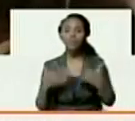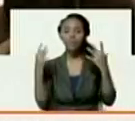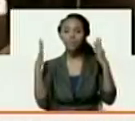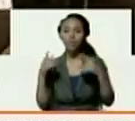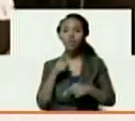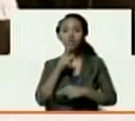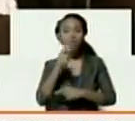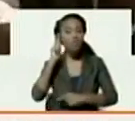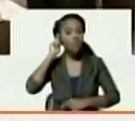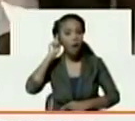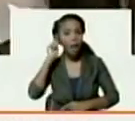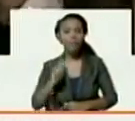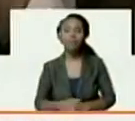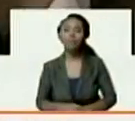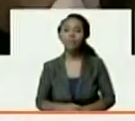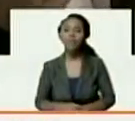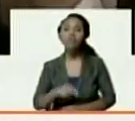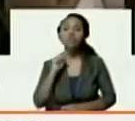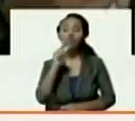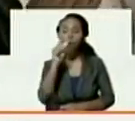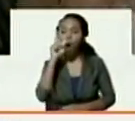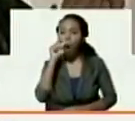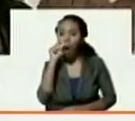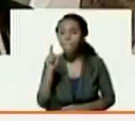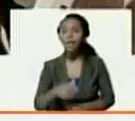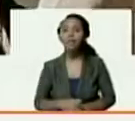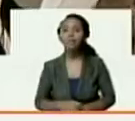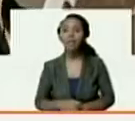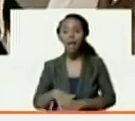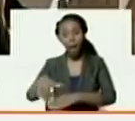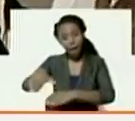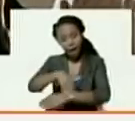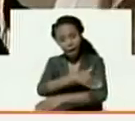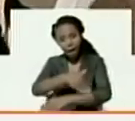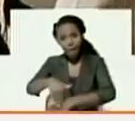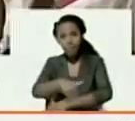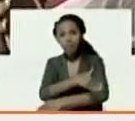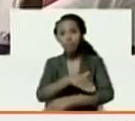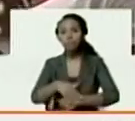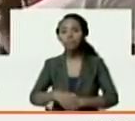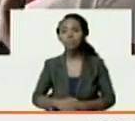mujeres y sus hombres en la calle.